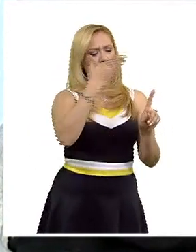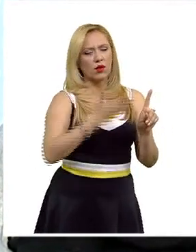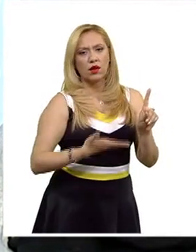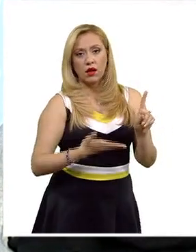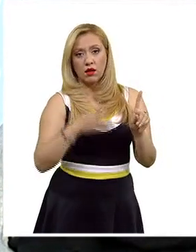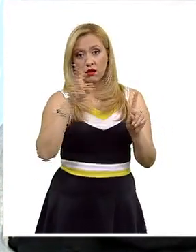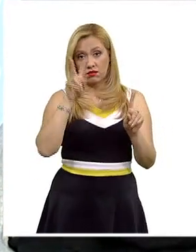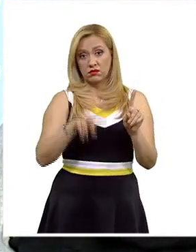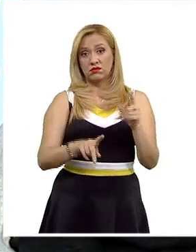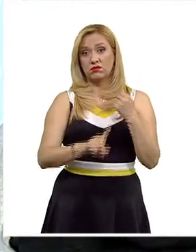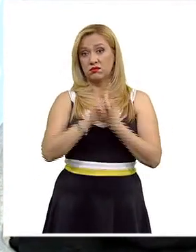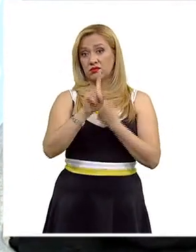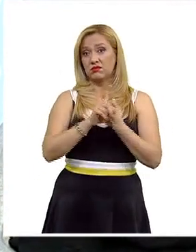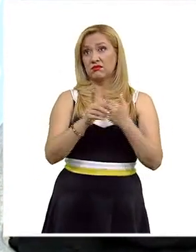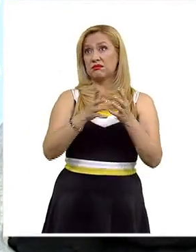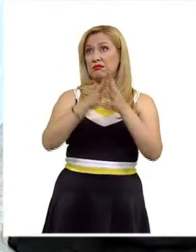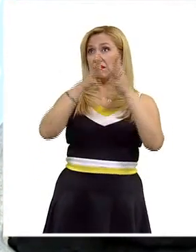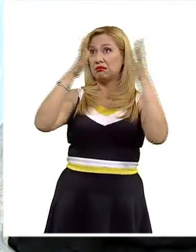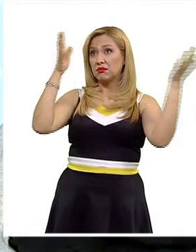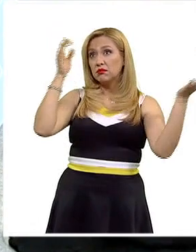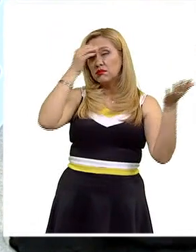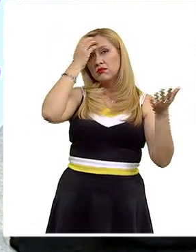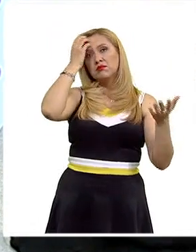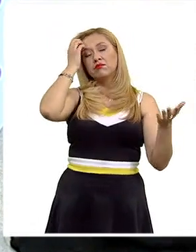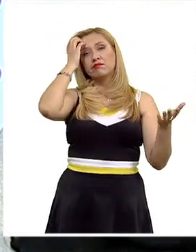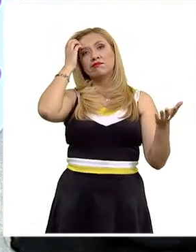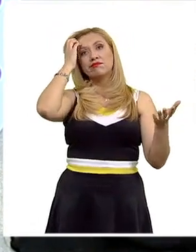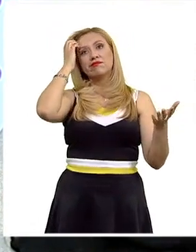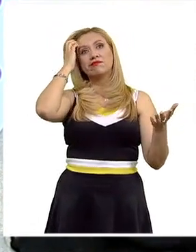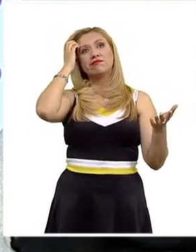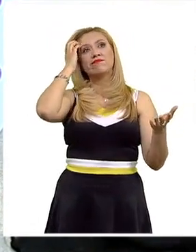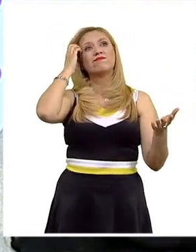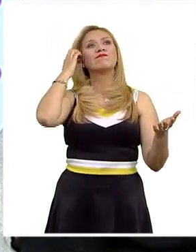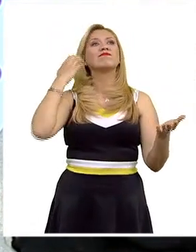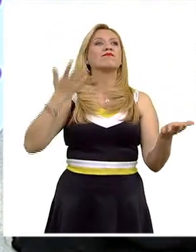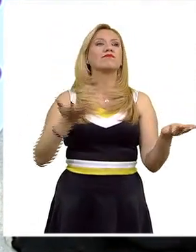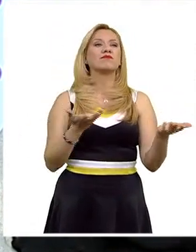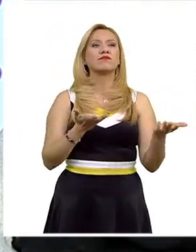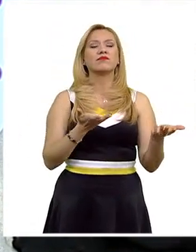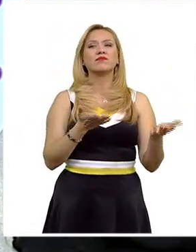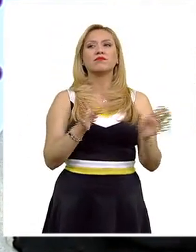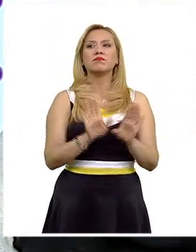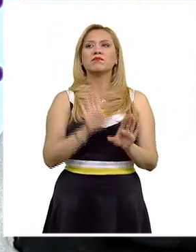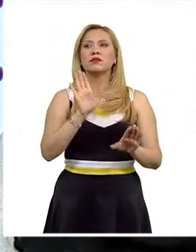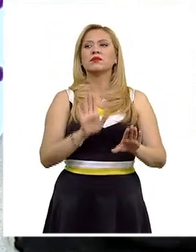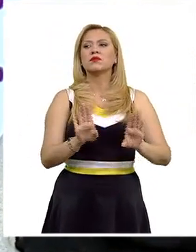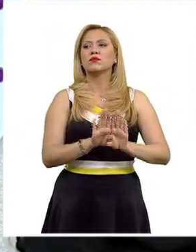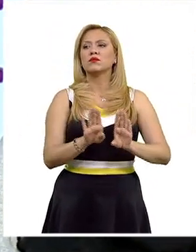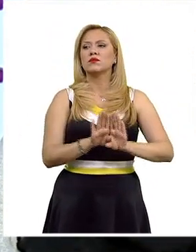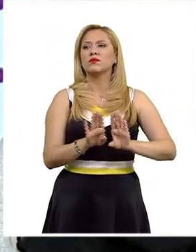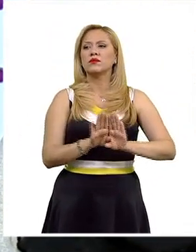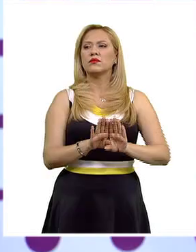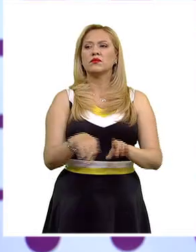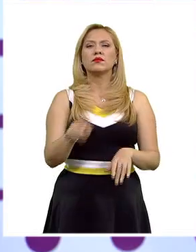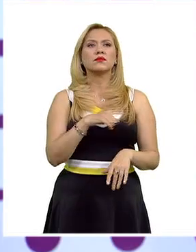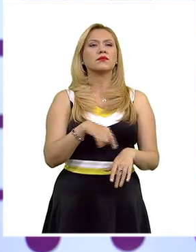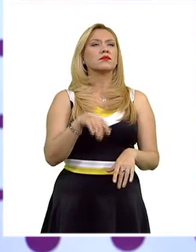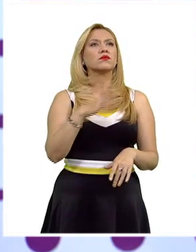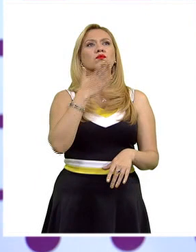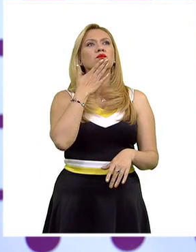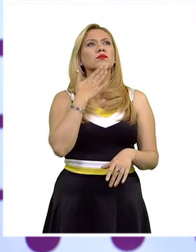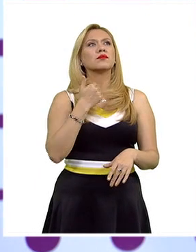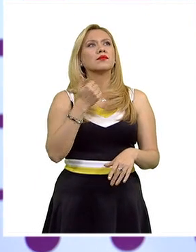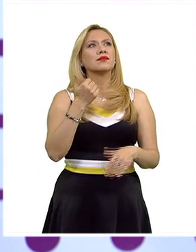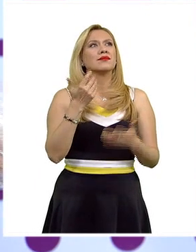estamos problematizando, estamos generando más bien como narrativas que, más que, no sé si esperanzadoras, pero más bien que